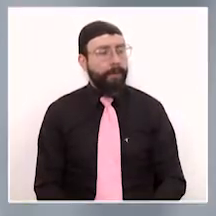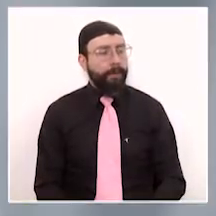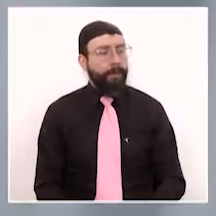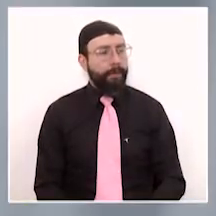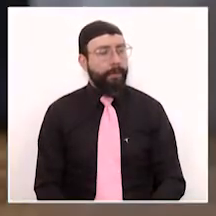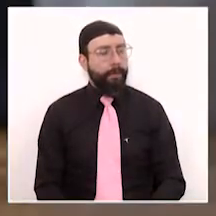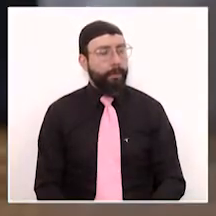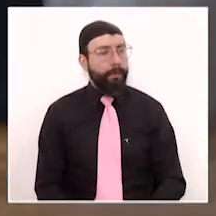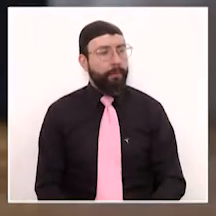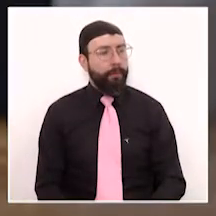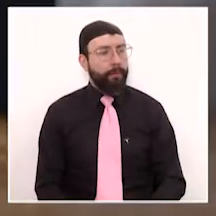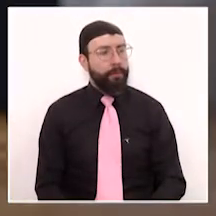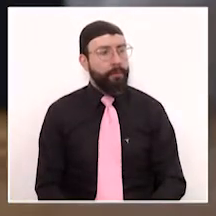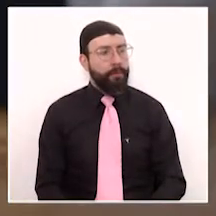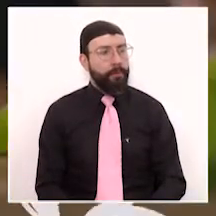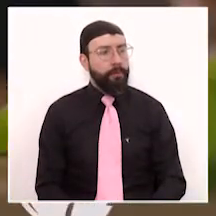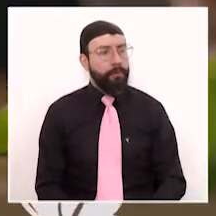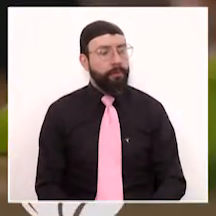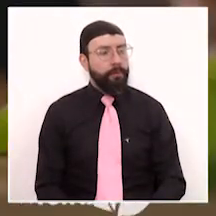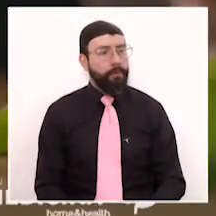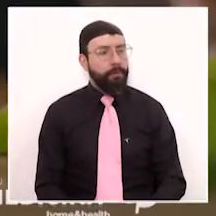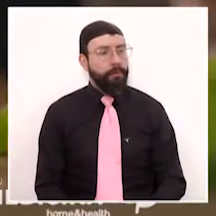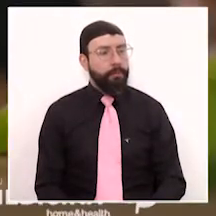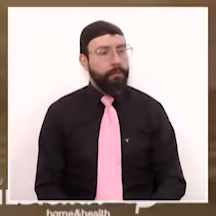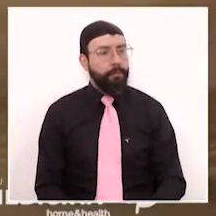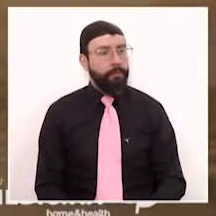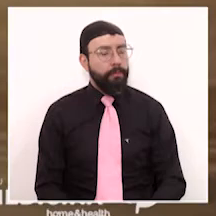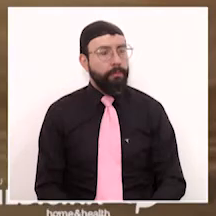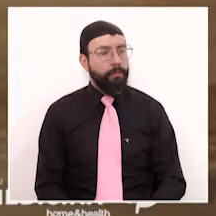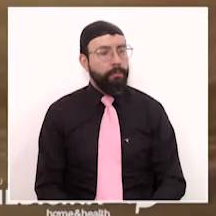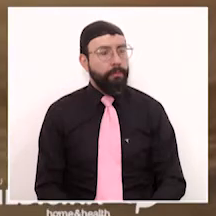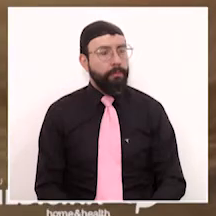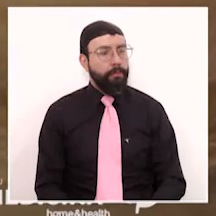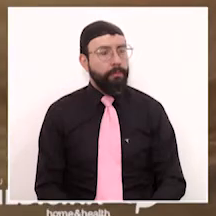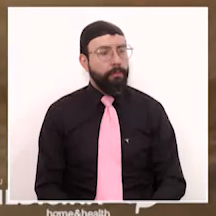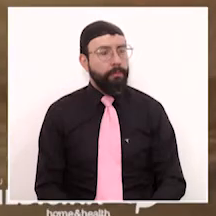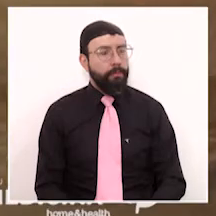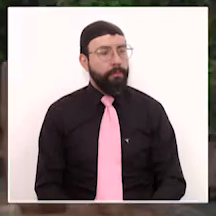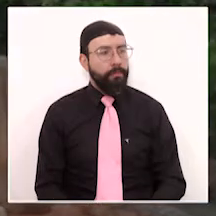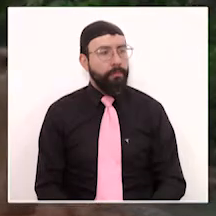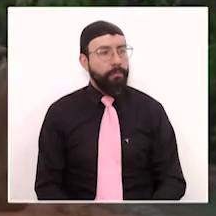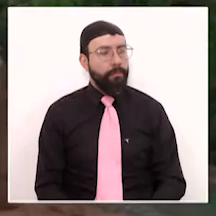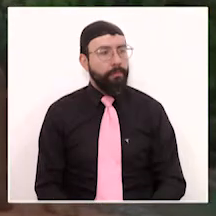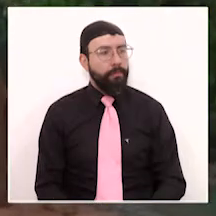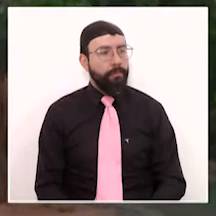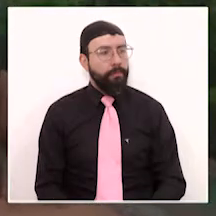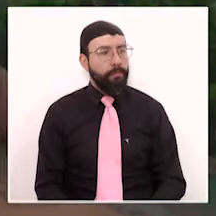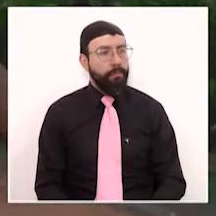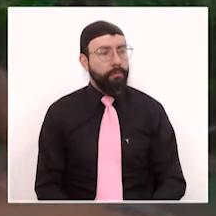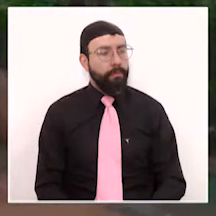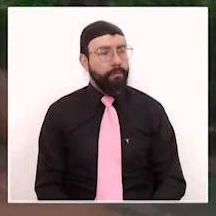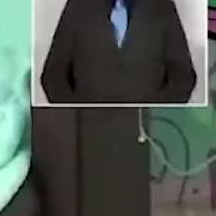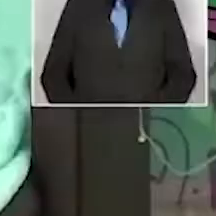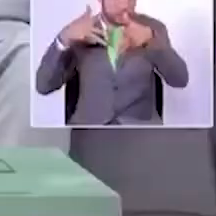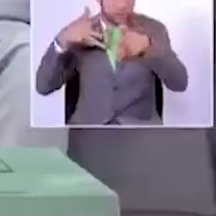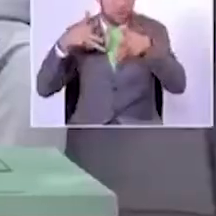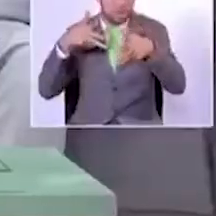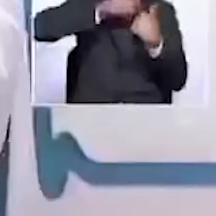Jugo inmunoestimulante que deben de consumir en ayunas y antes de acostarse. La alternativa más